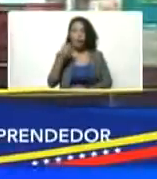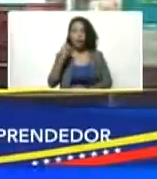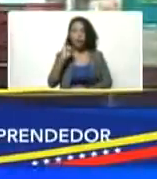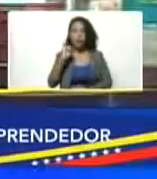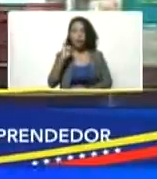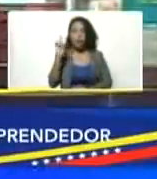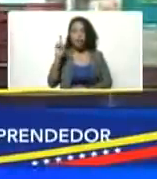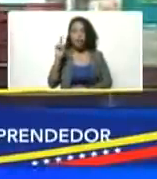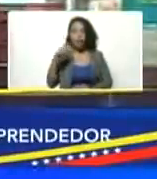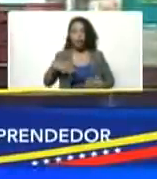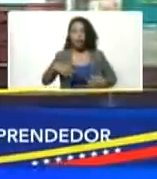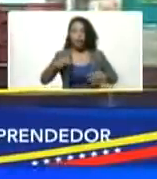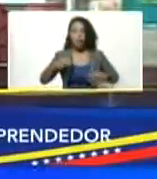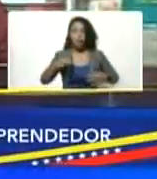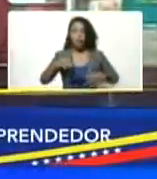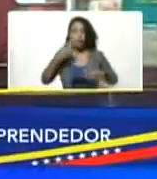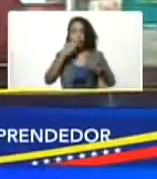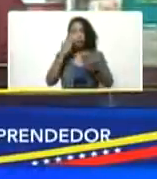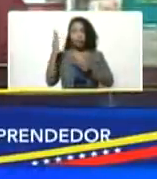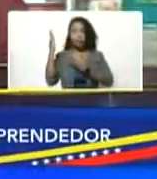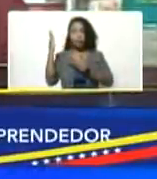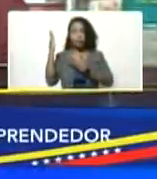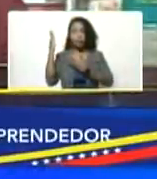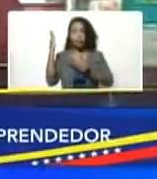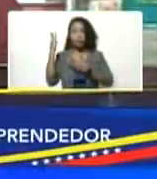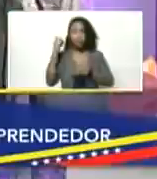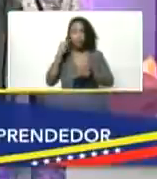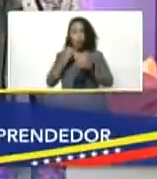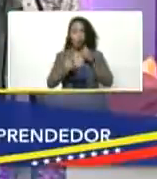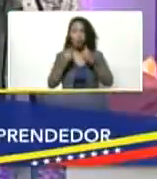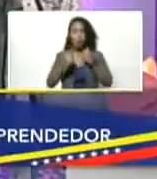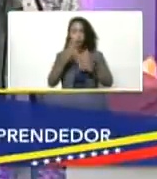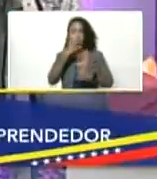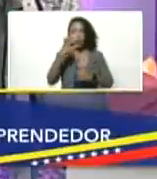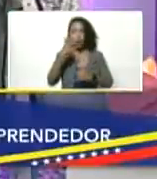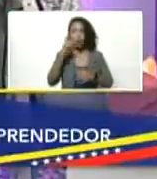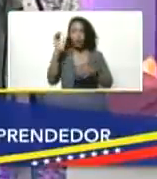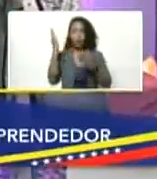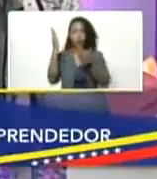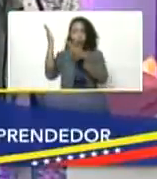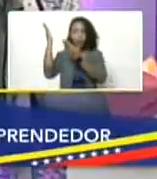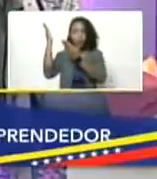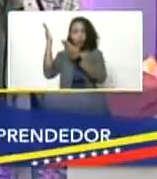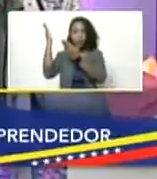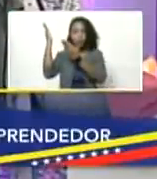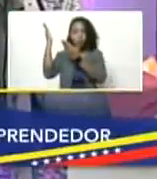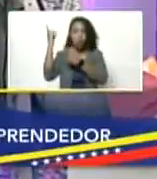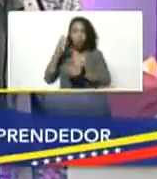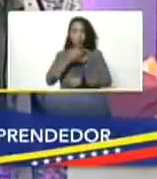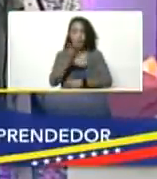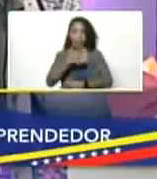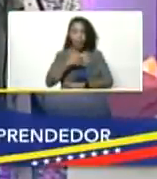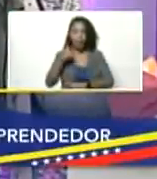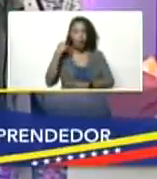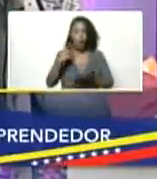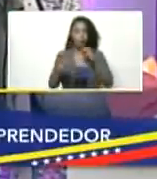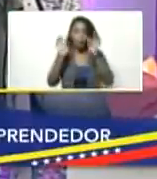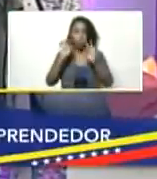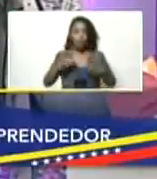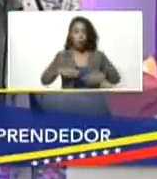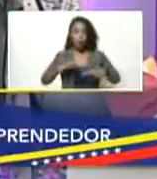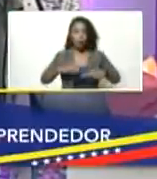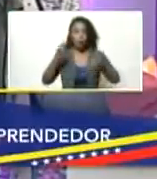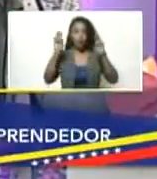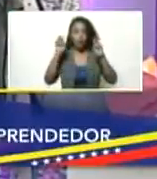Las pijamas, bueno, de el último grito de la moda. ¿Usted quiere el último grito de la moda? Véngase a Caracas